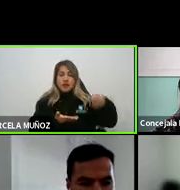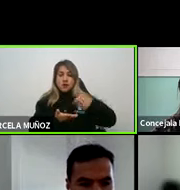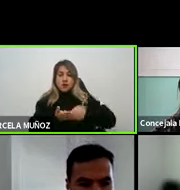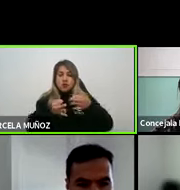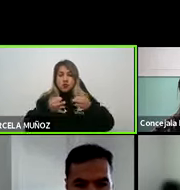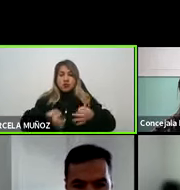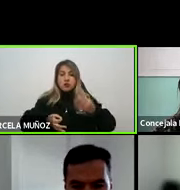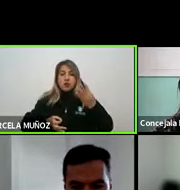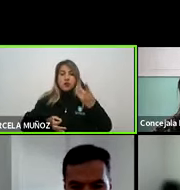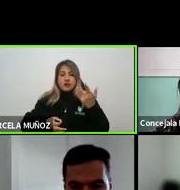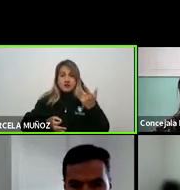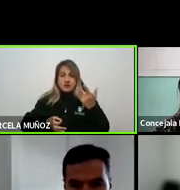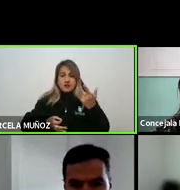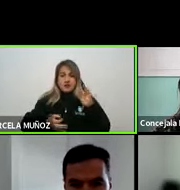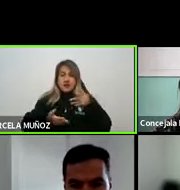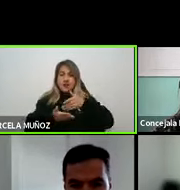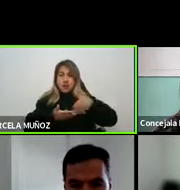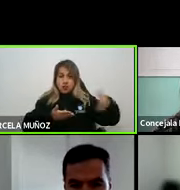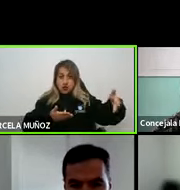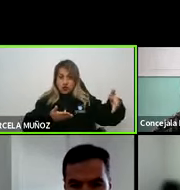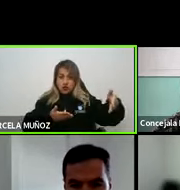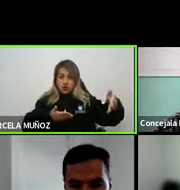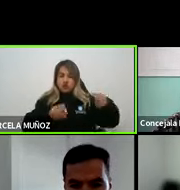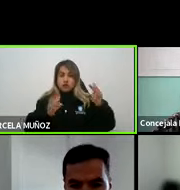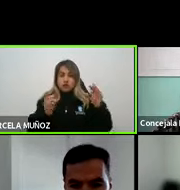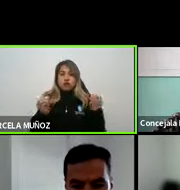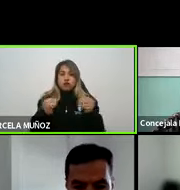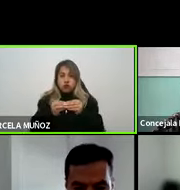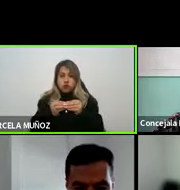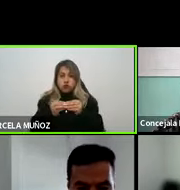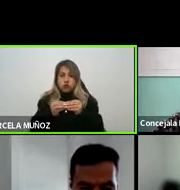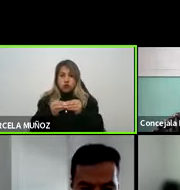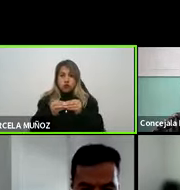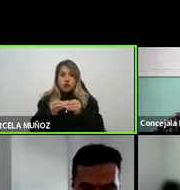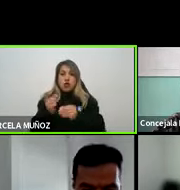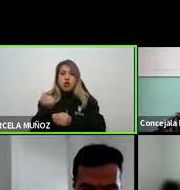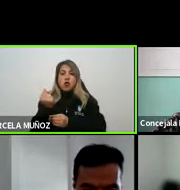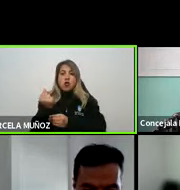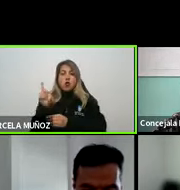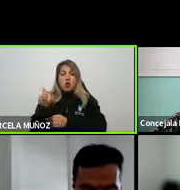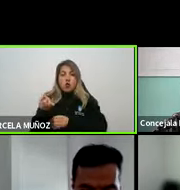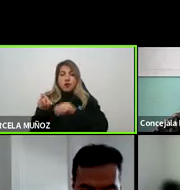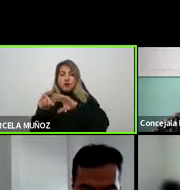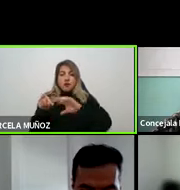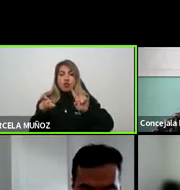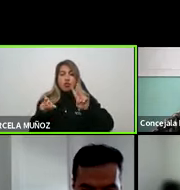de 47 millones de pesos, que reitero que se cargan a la cuenta